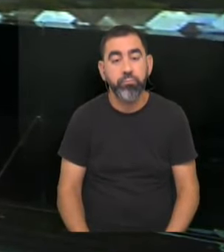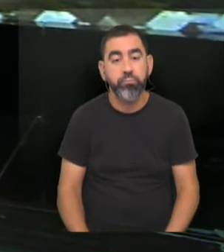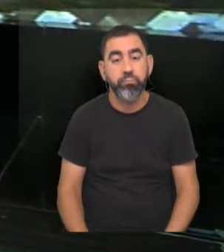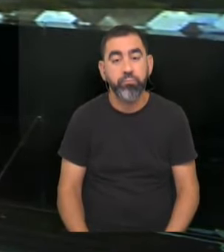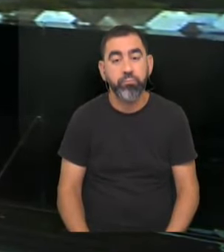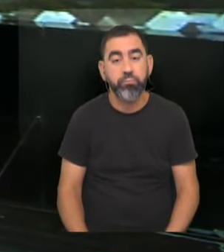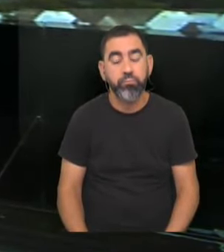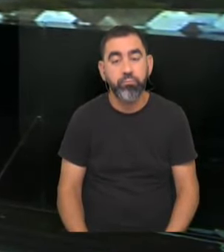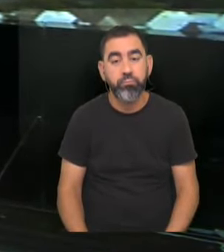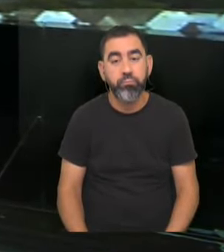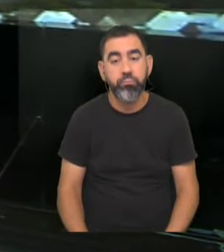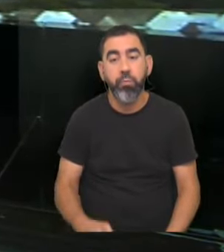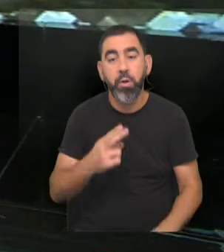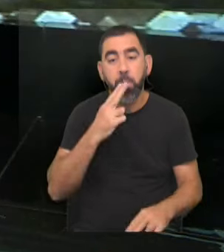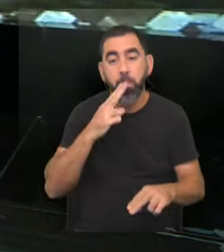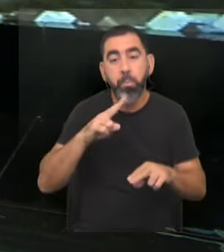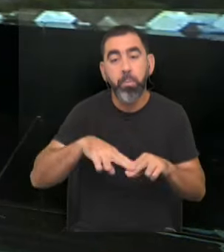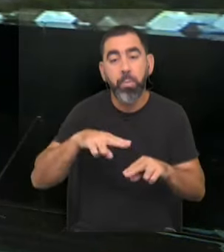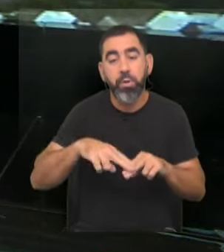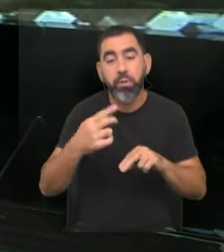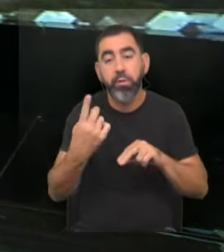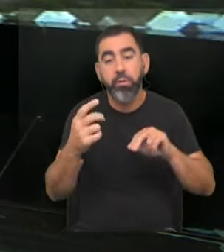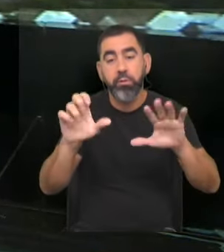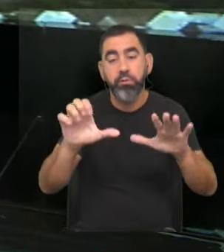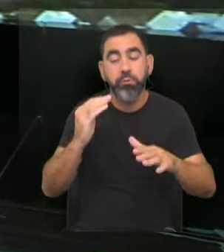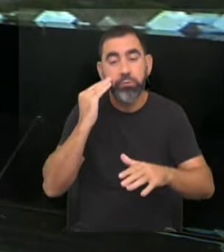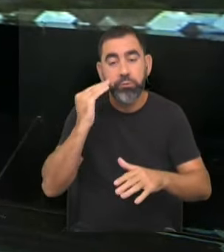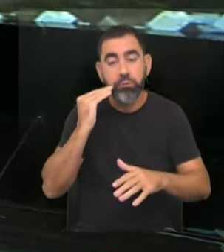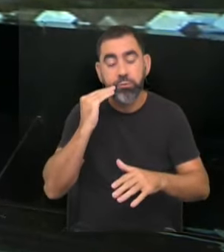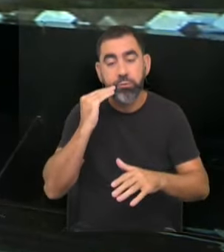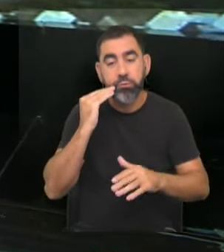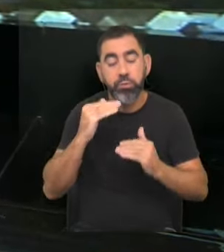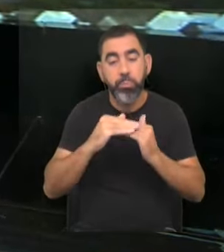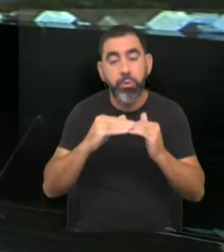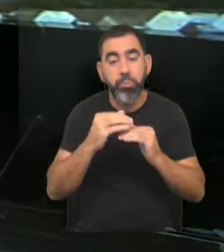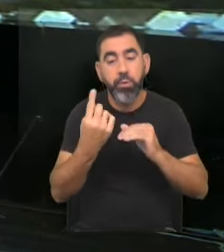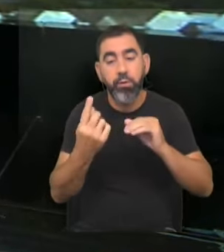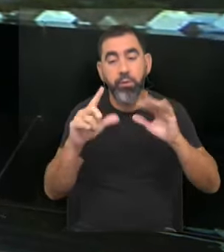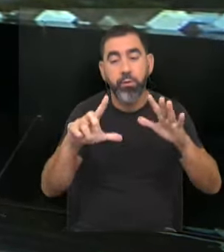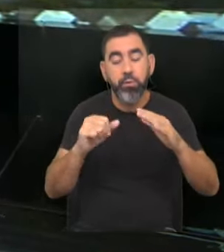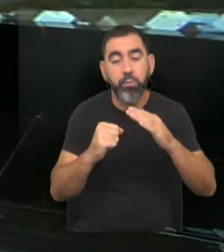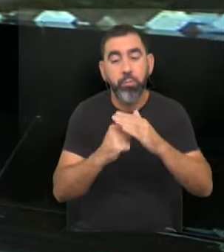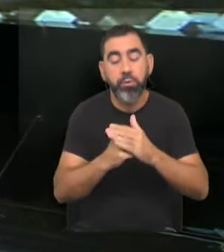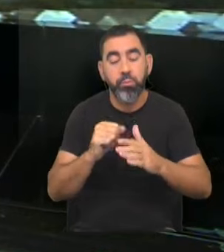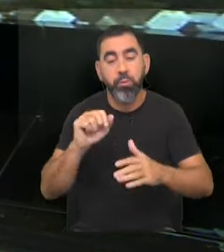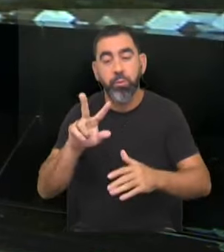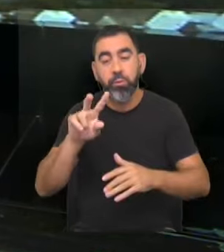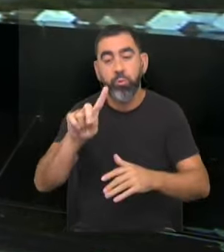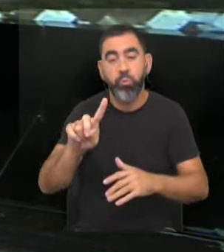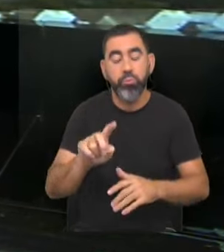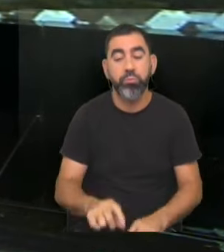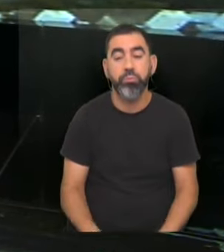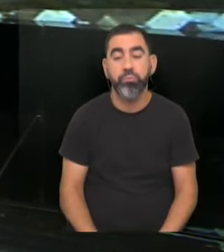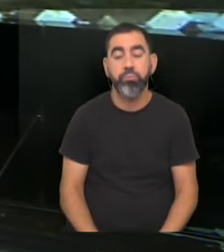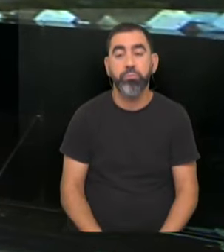15 de abril a la calle Qué pasará mañana 16 de abril mañana martes las temperaturas extremas eh un poquito más fresco que hoy